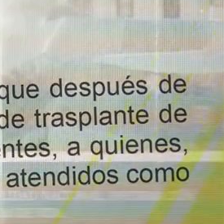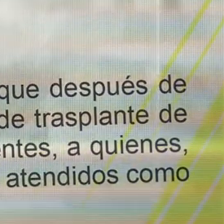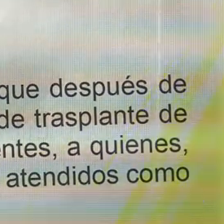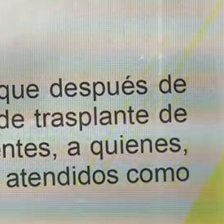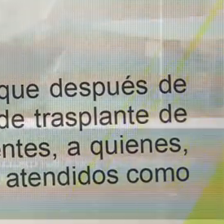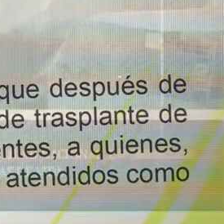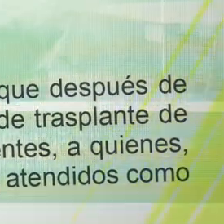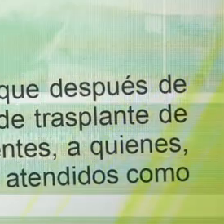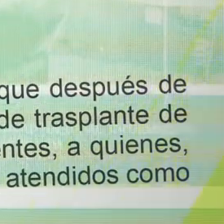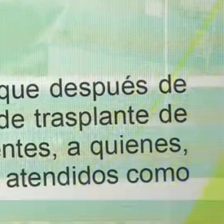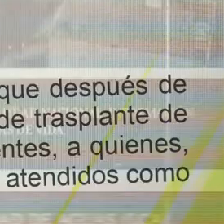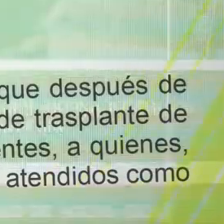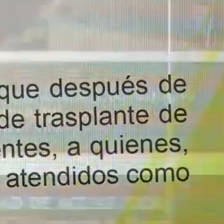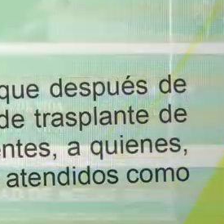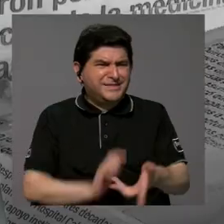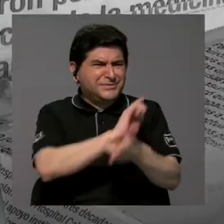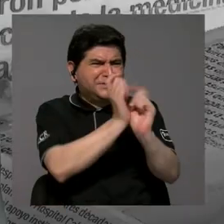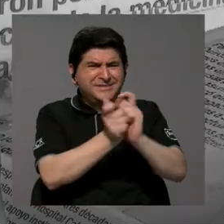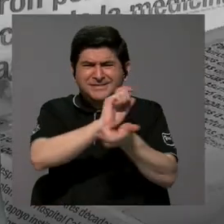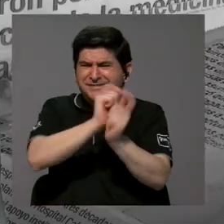sea,